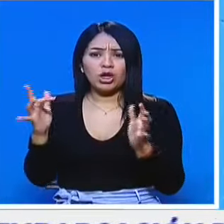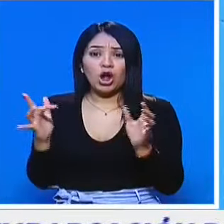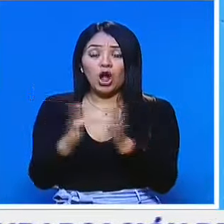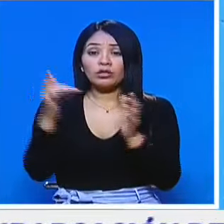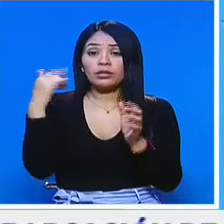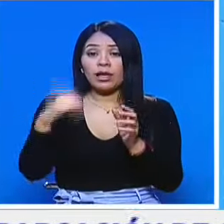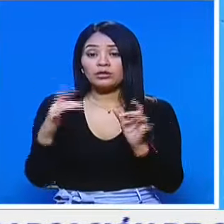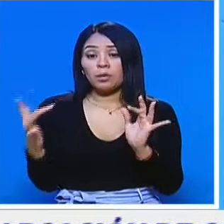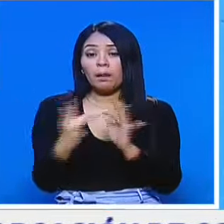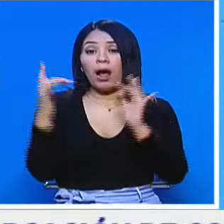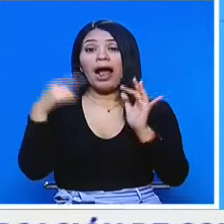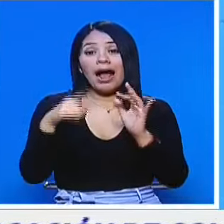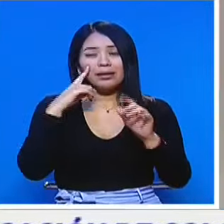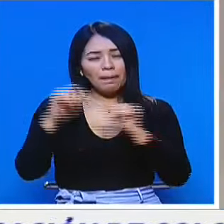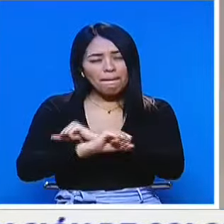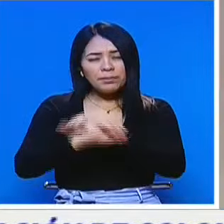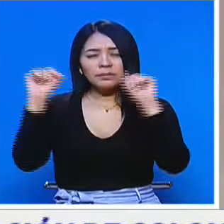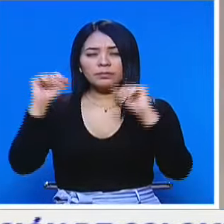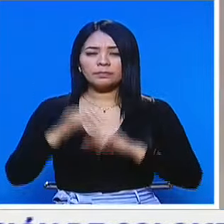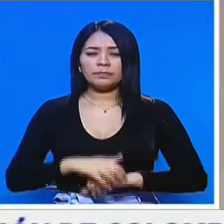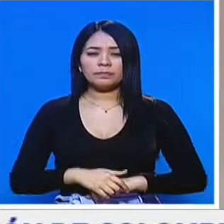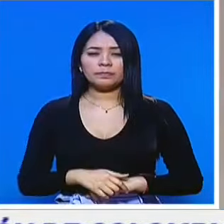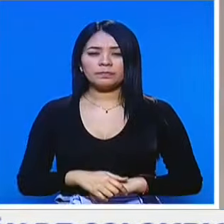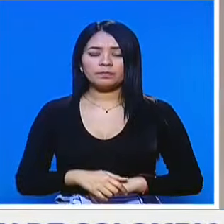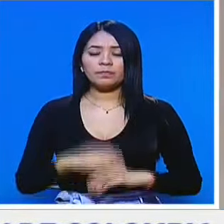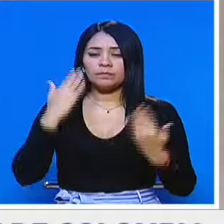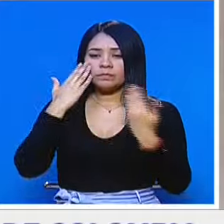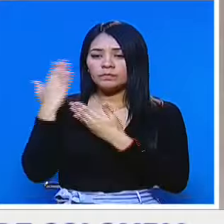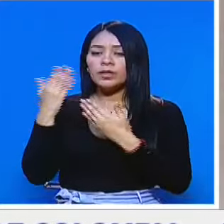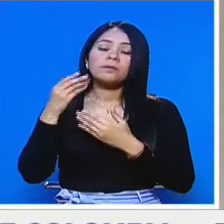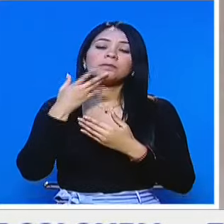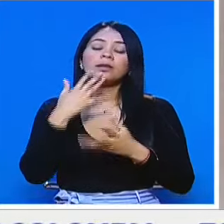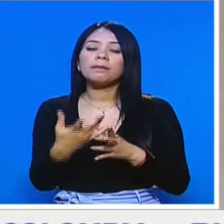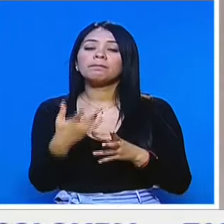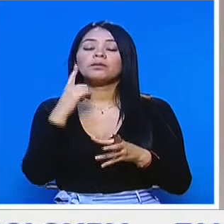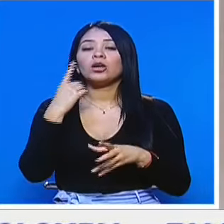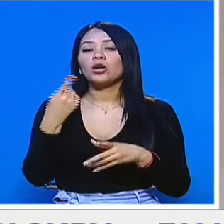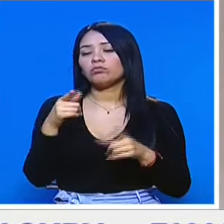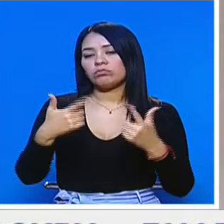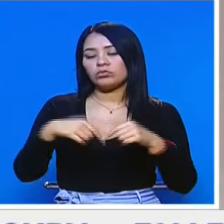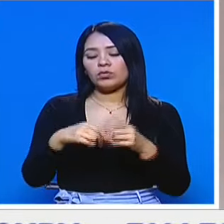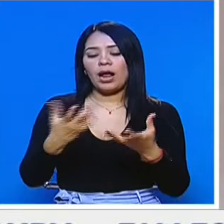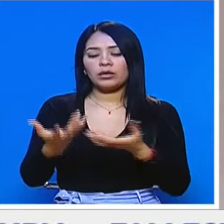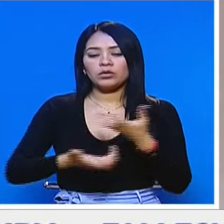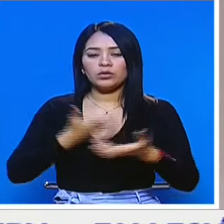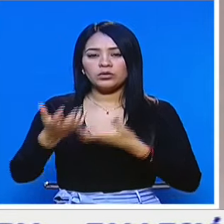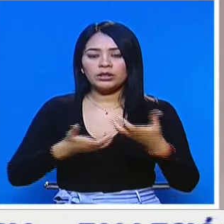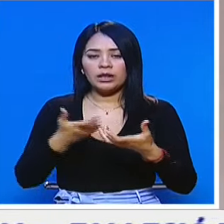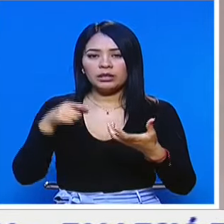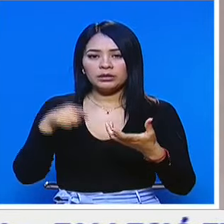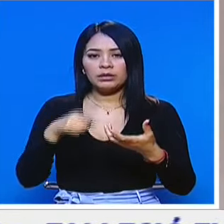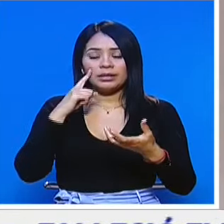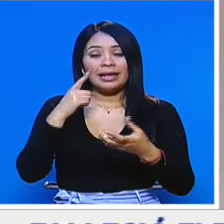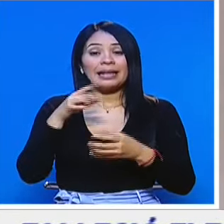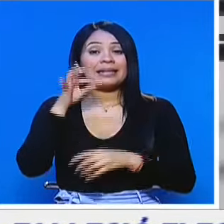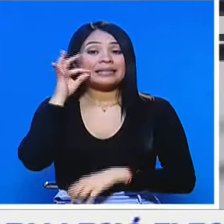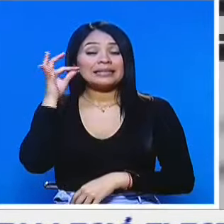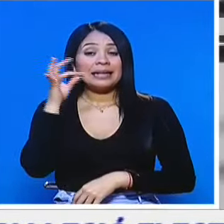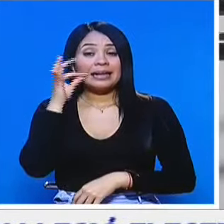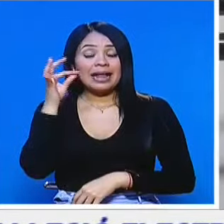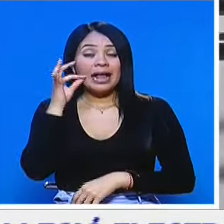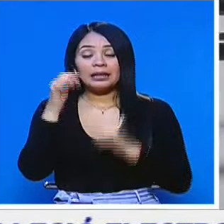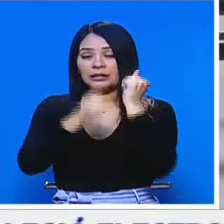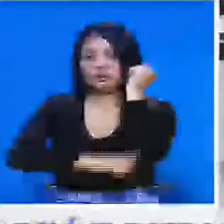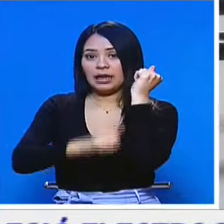escapado, puede ocurrir una explosión. Si la llama de su cocina es de color naranja en lugar de azul, usted está teniendo una fuga de gas por